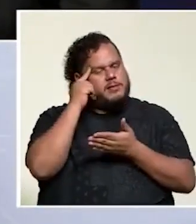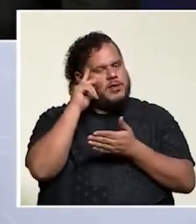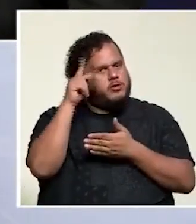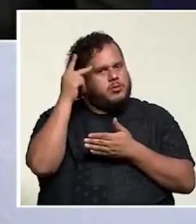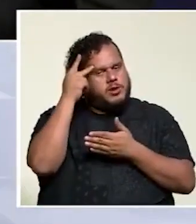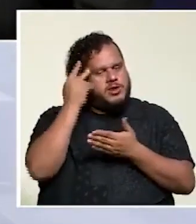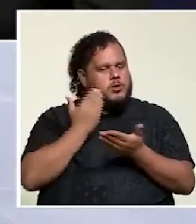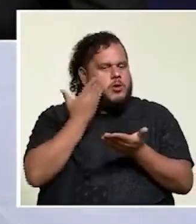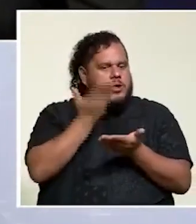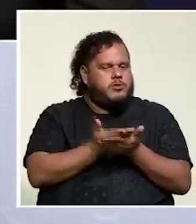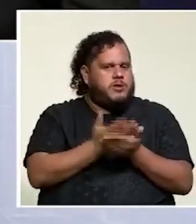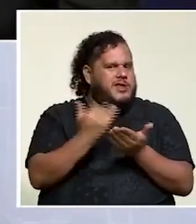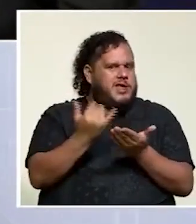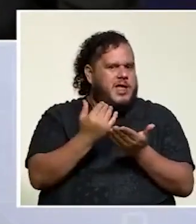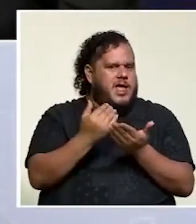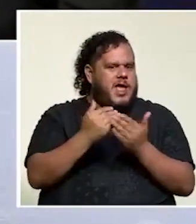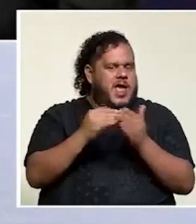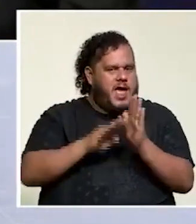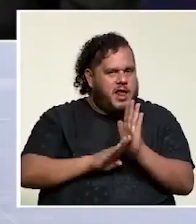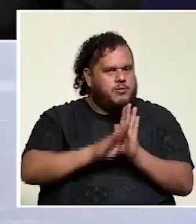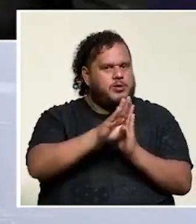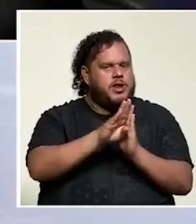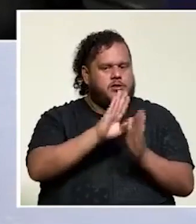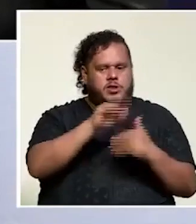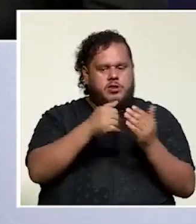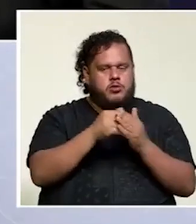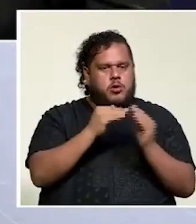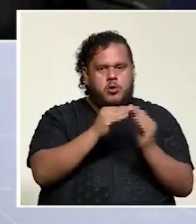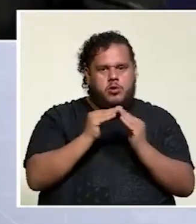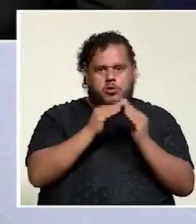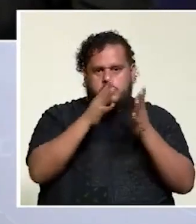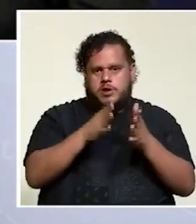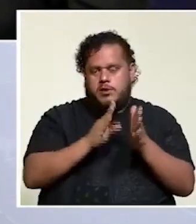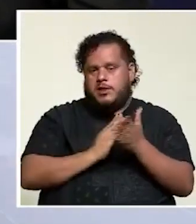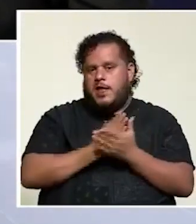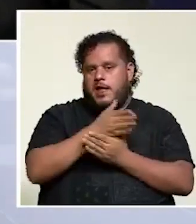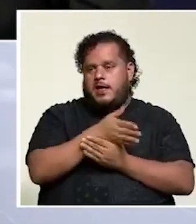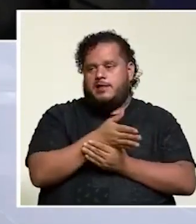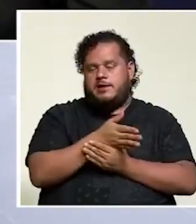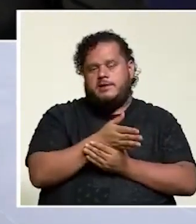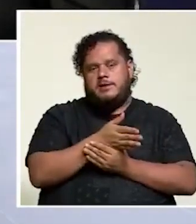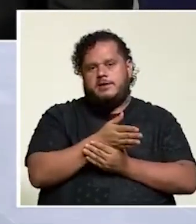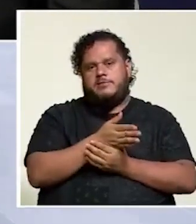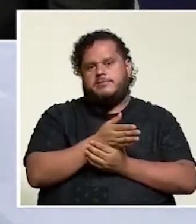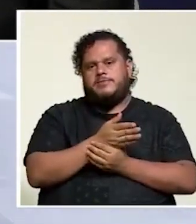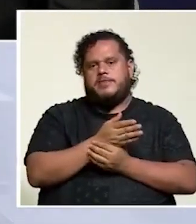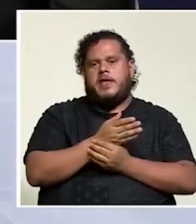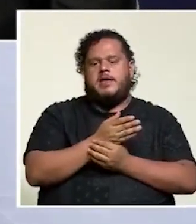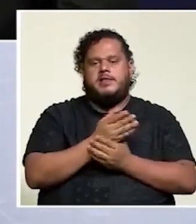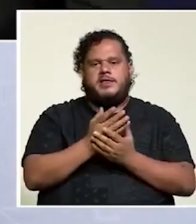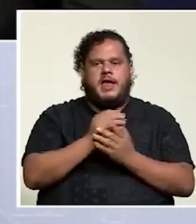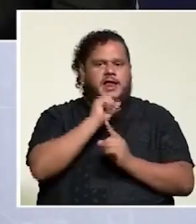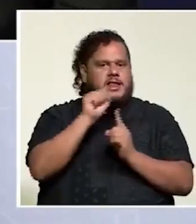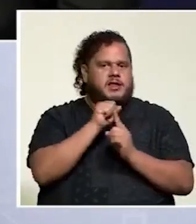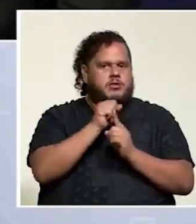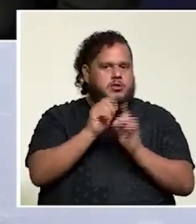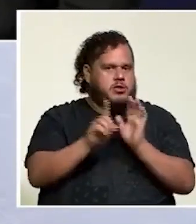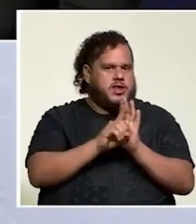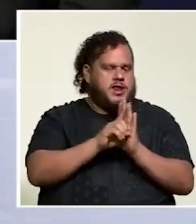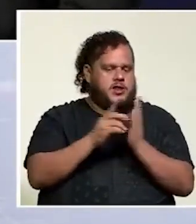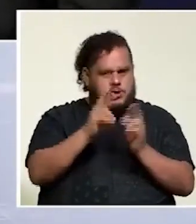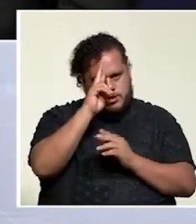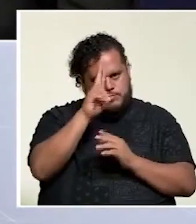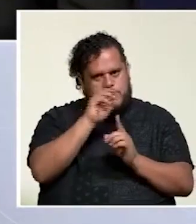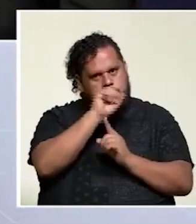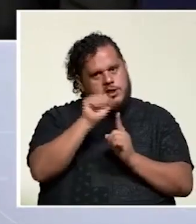propone el progreso de los ciudadanos por medio de el Estado de Derecho, por el respeto al Estado de